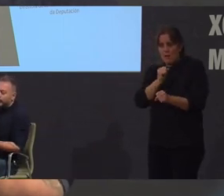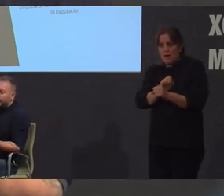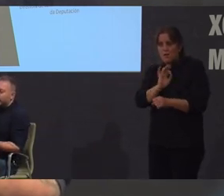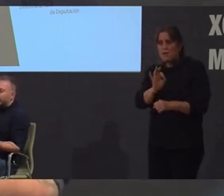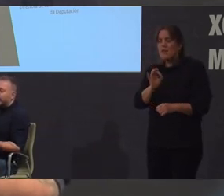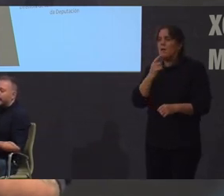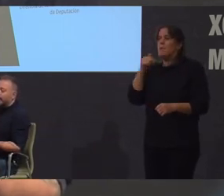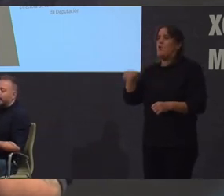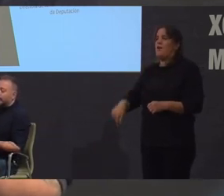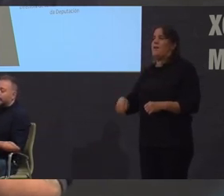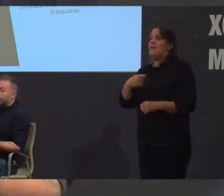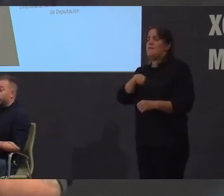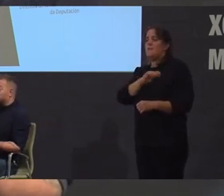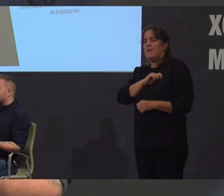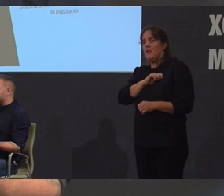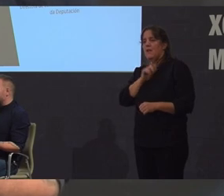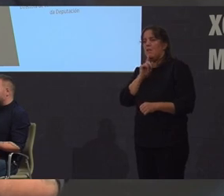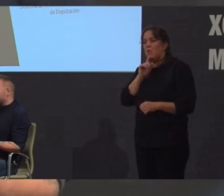por eso, ¿no?